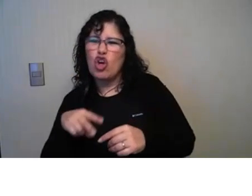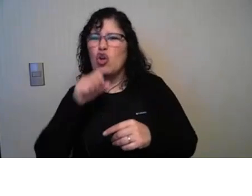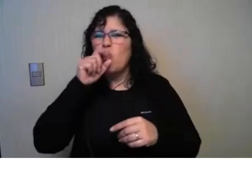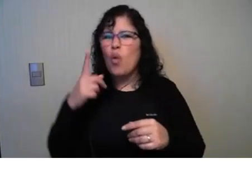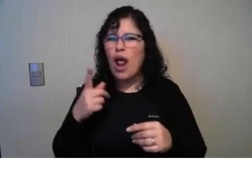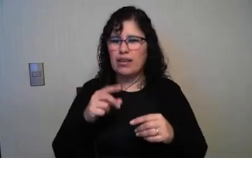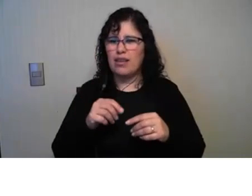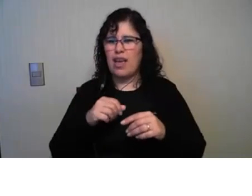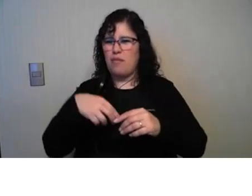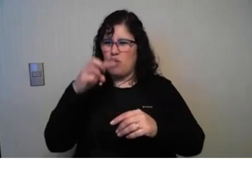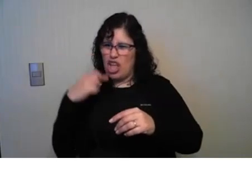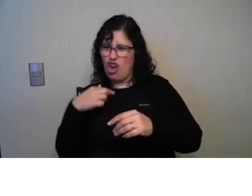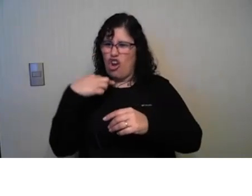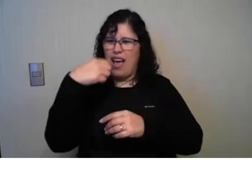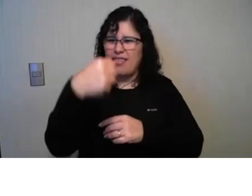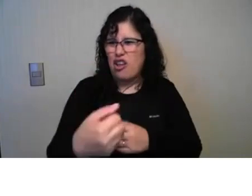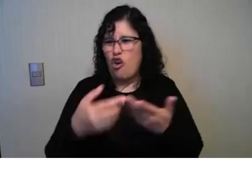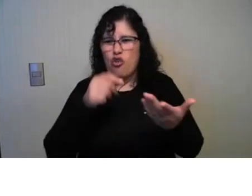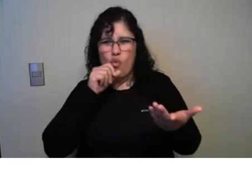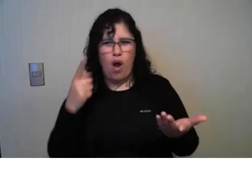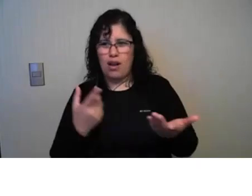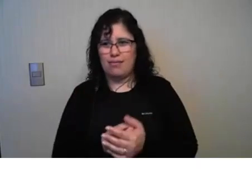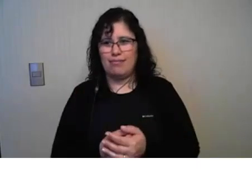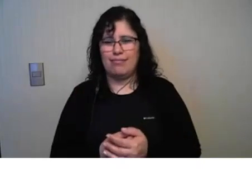asociando. Luego, en esta imagen,